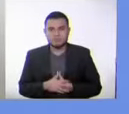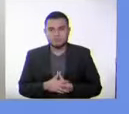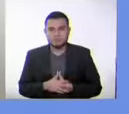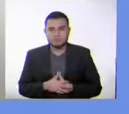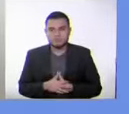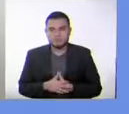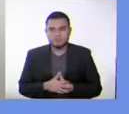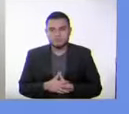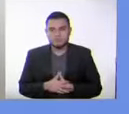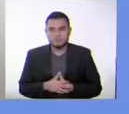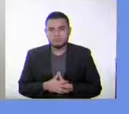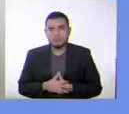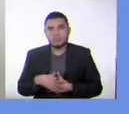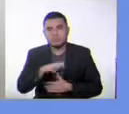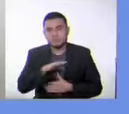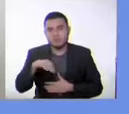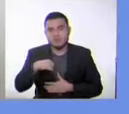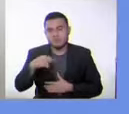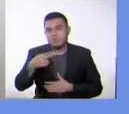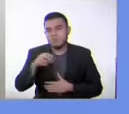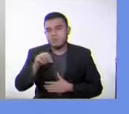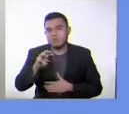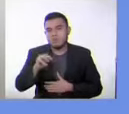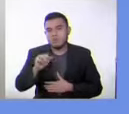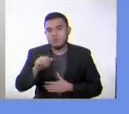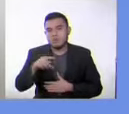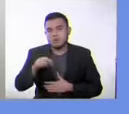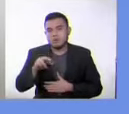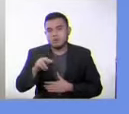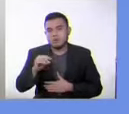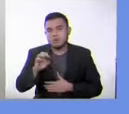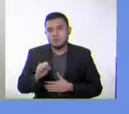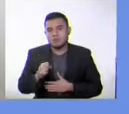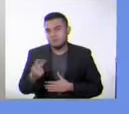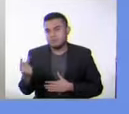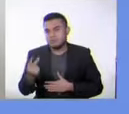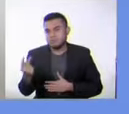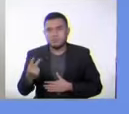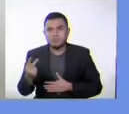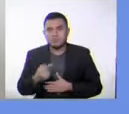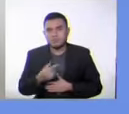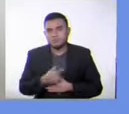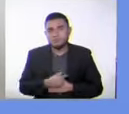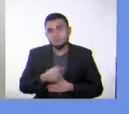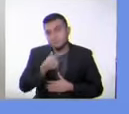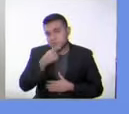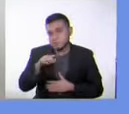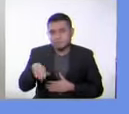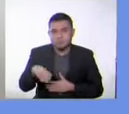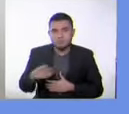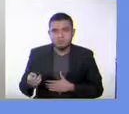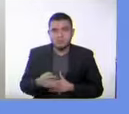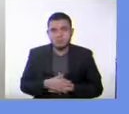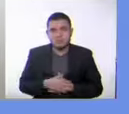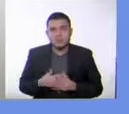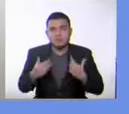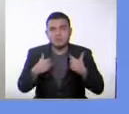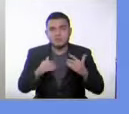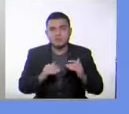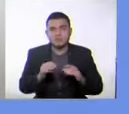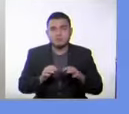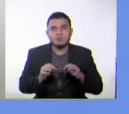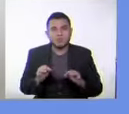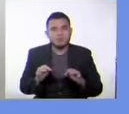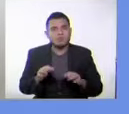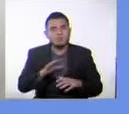familias homoparentales, que son familias compuestas por parejas homosexuales. Y tenemos familias complejas, ¿verdad? Donde viven